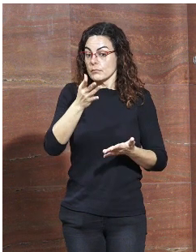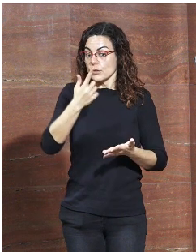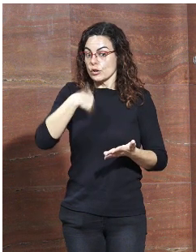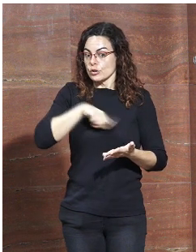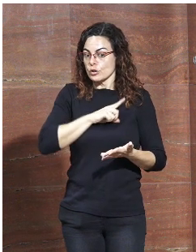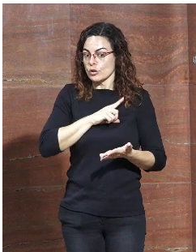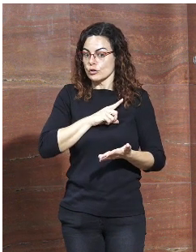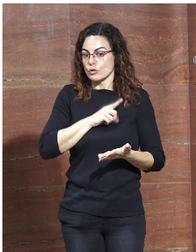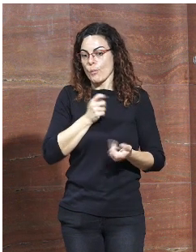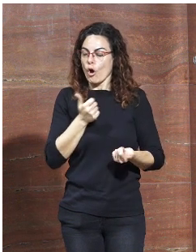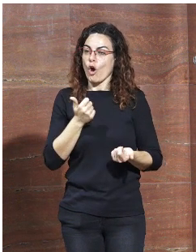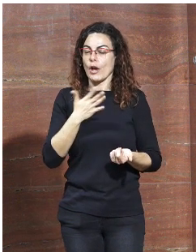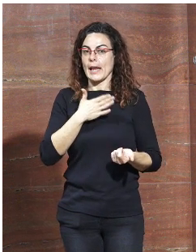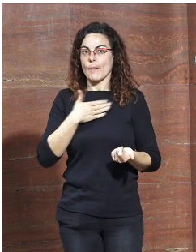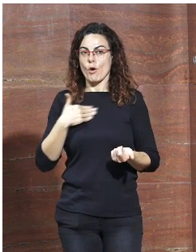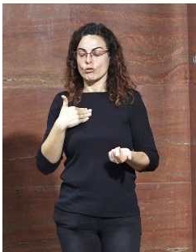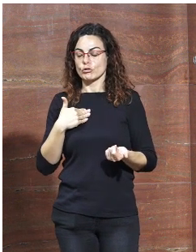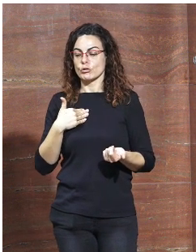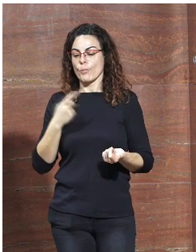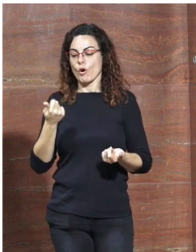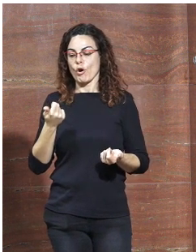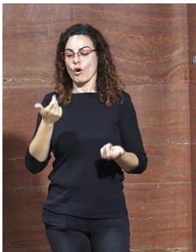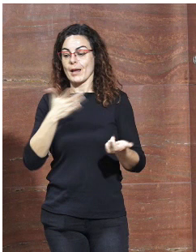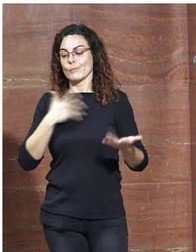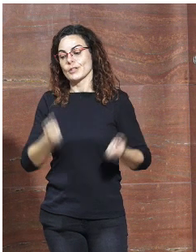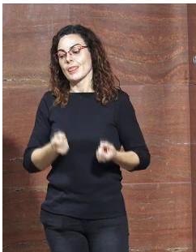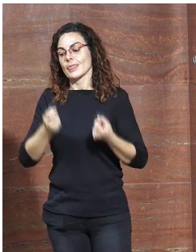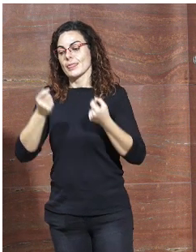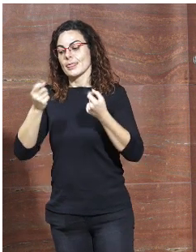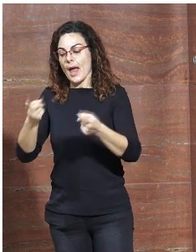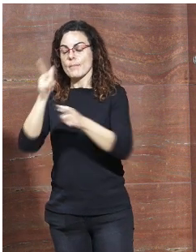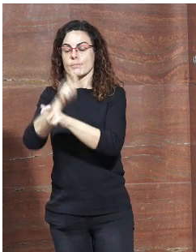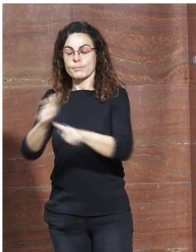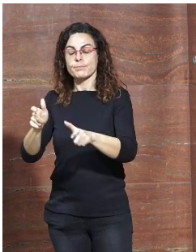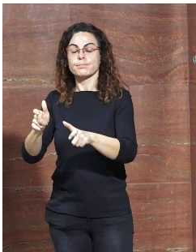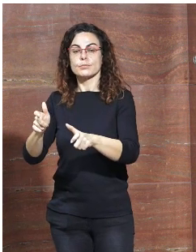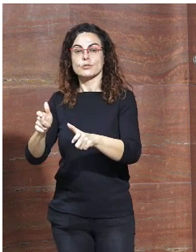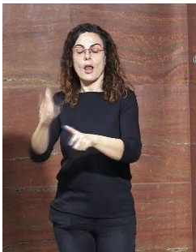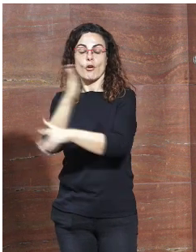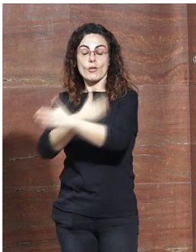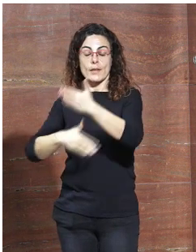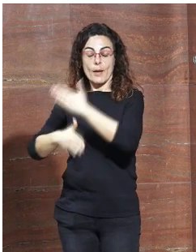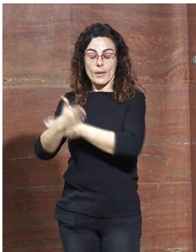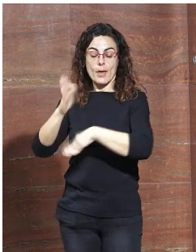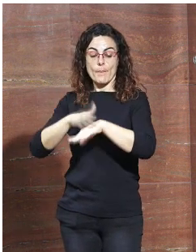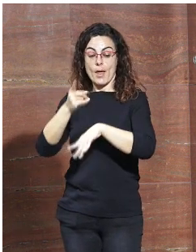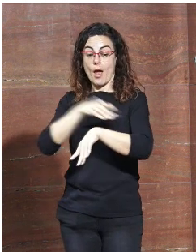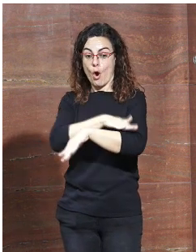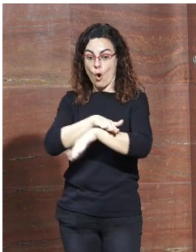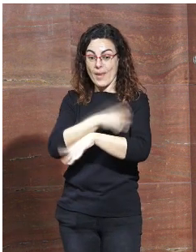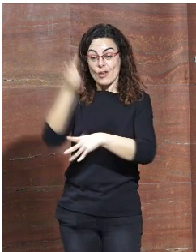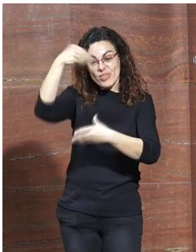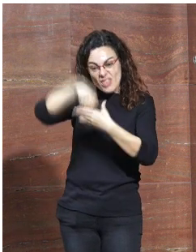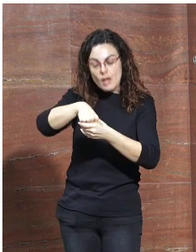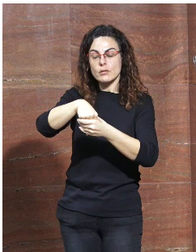hacer brindis al sol con las personas con discapacidad, para que los poderes públicos, las administraciones públicas,